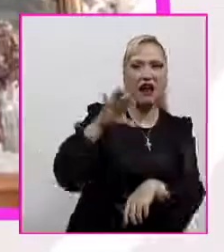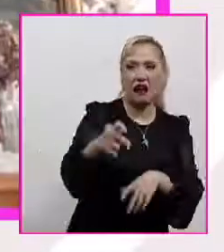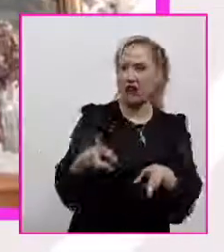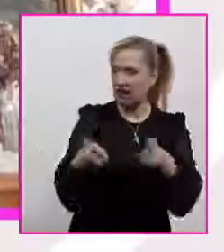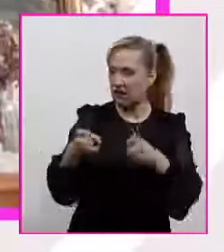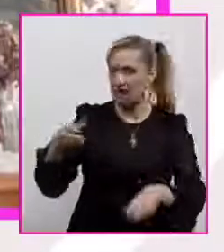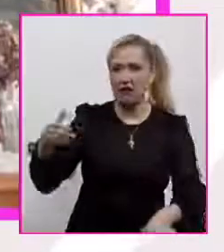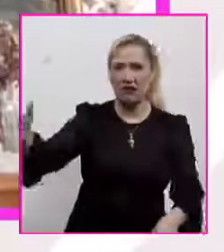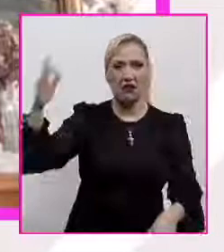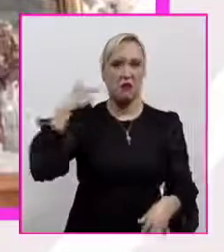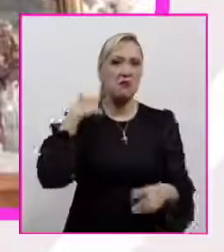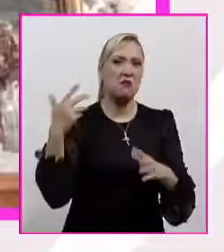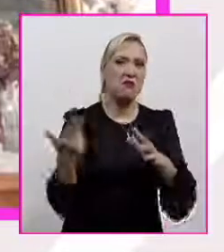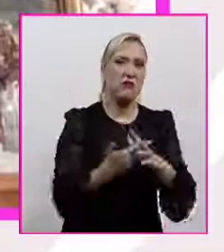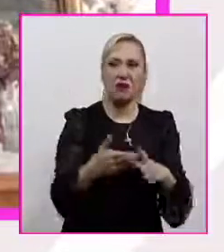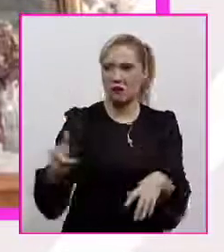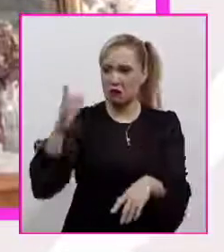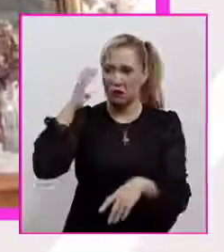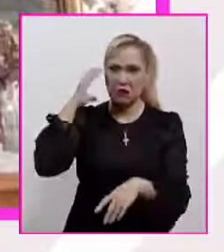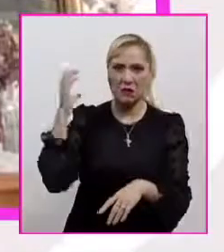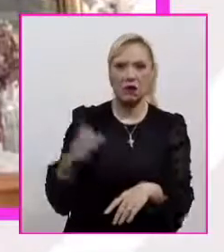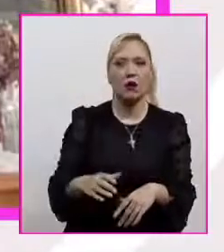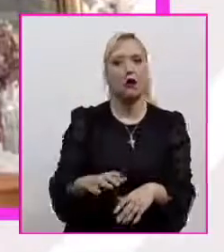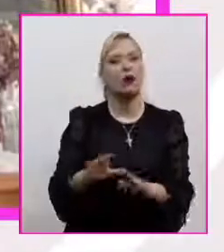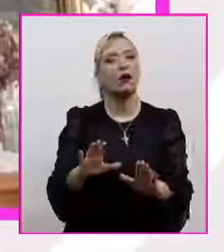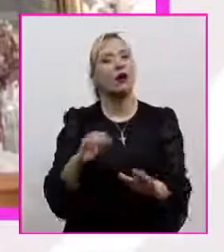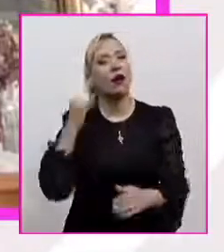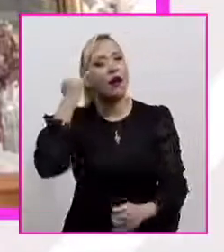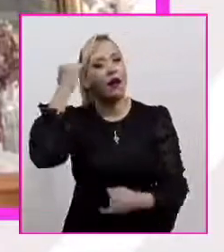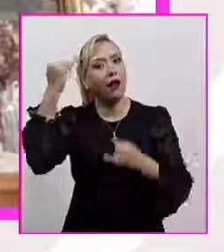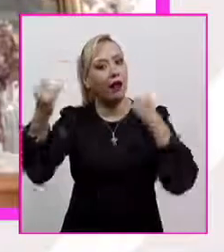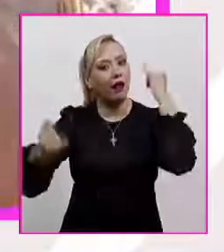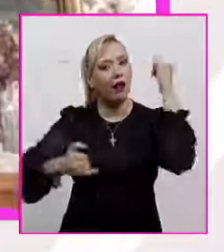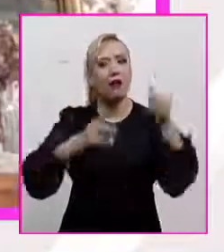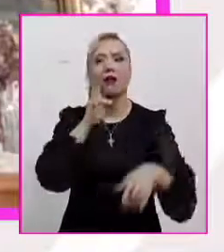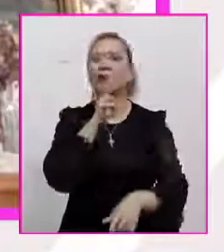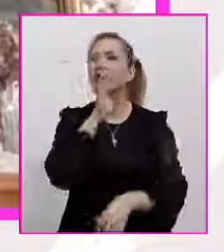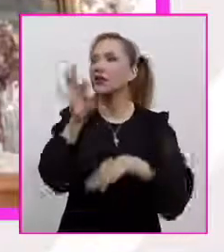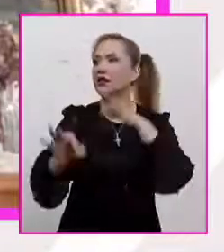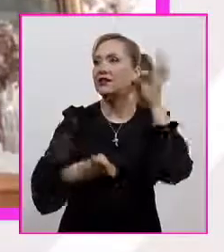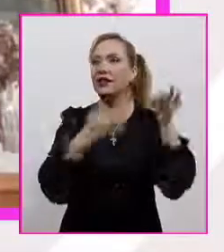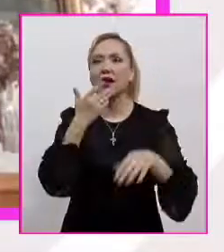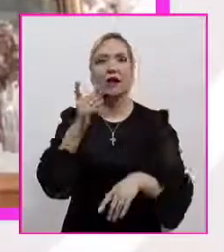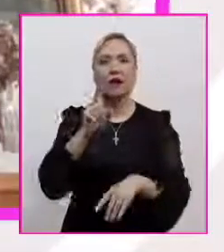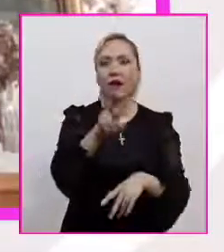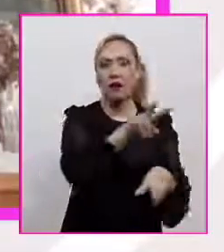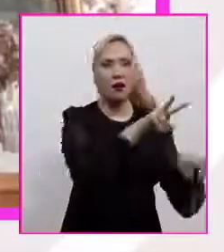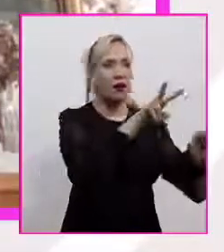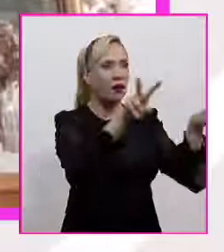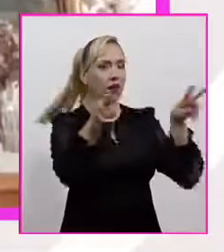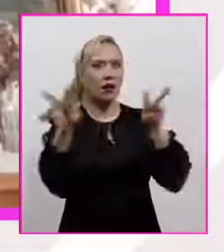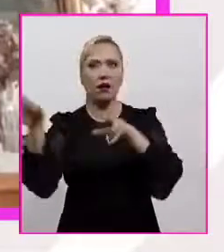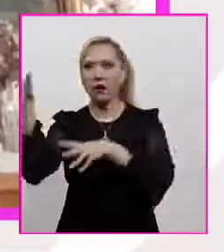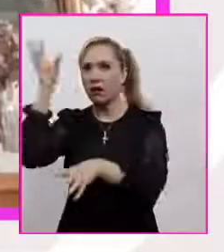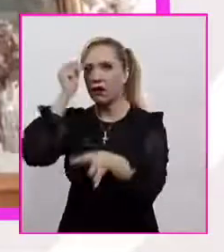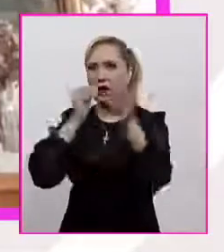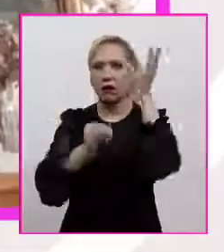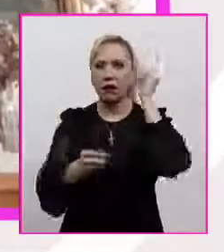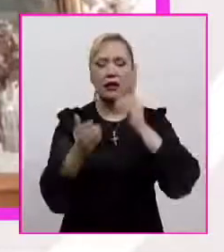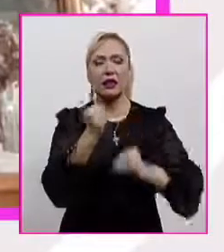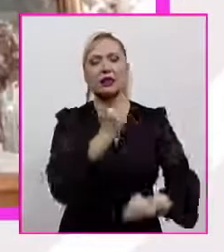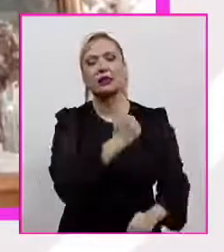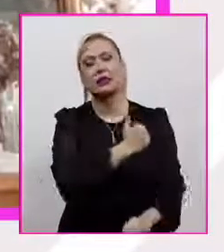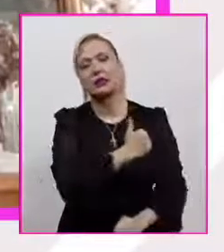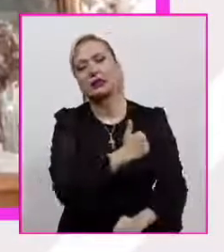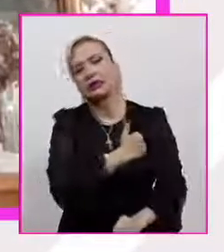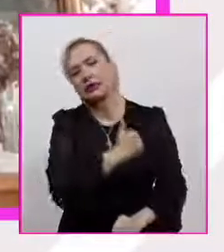todos estos mitos que rodeaban las noticias y como decía Laura, esta nota tan